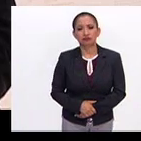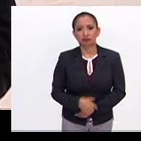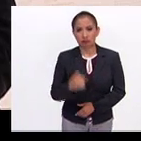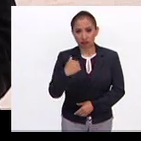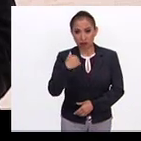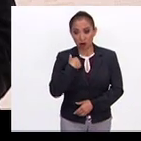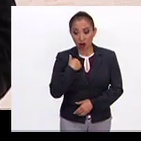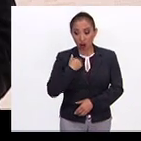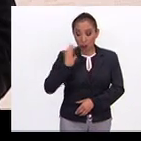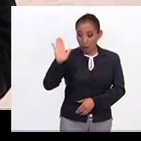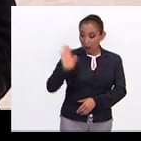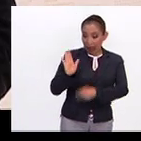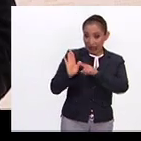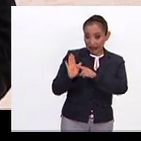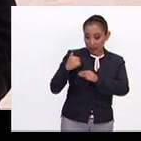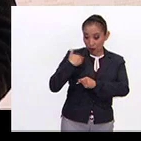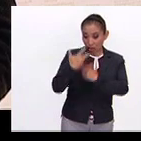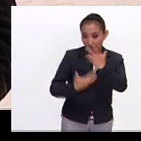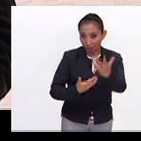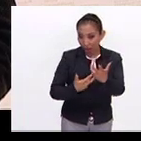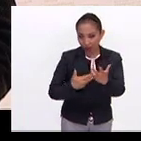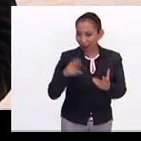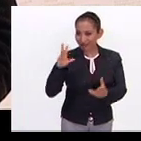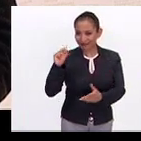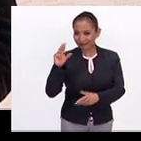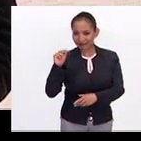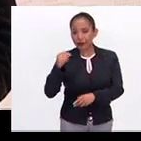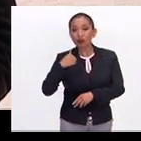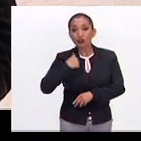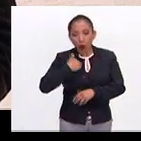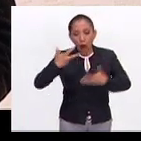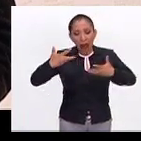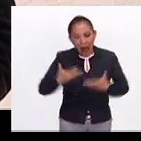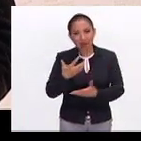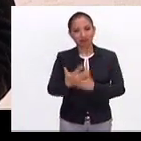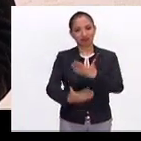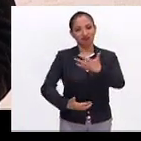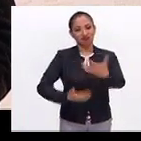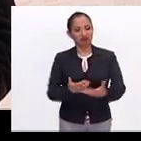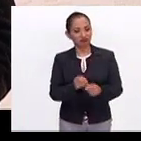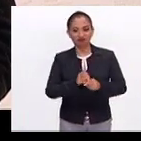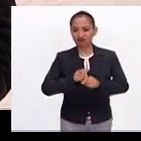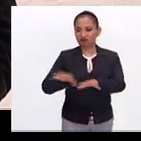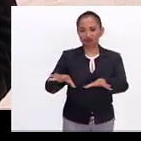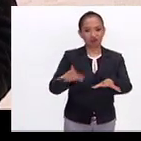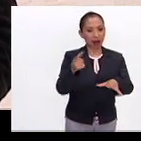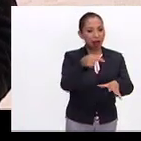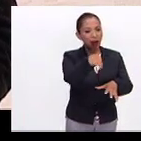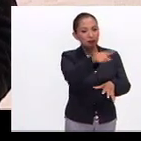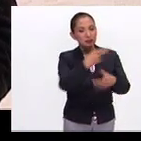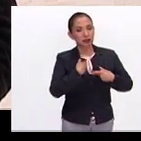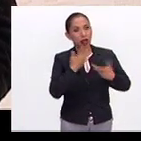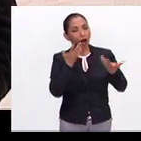No soy una especie de provocador, soy un provocador.